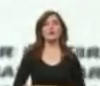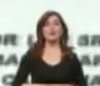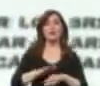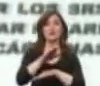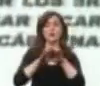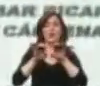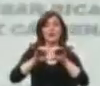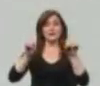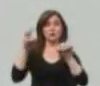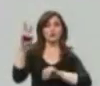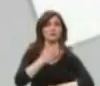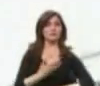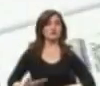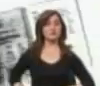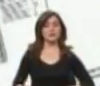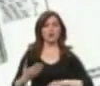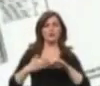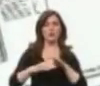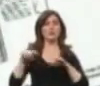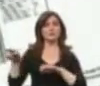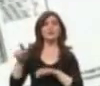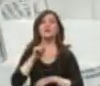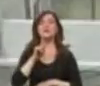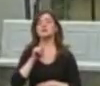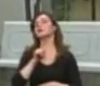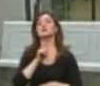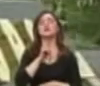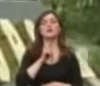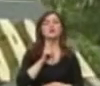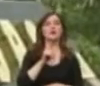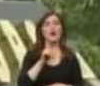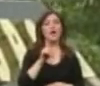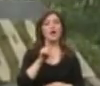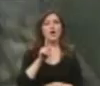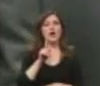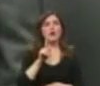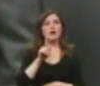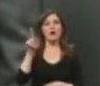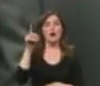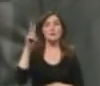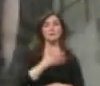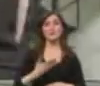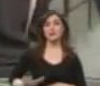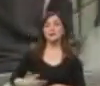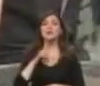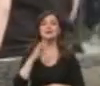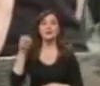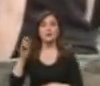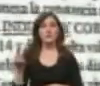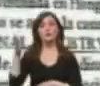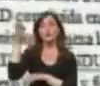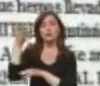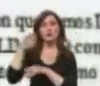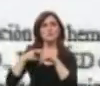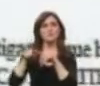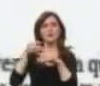título del vicepresidente fue seguido vía correos electrónicos por Jorge Glass, profesores del Espol, su hermano Heriberto y su tío Ricardo Rivera,